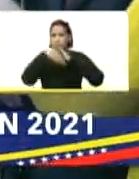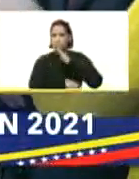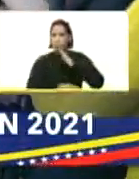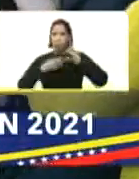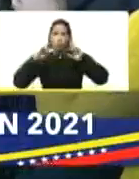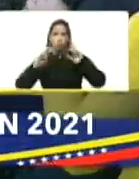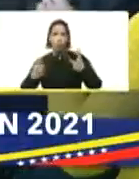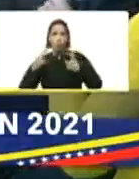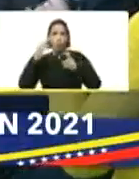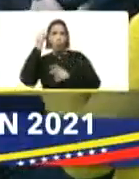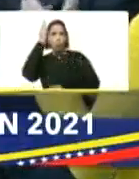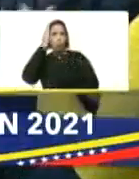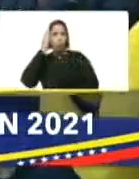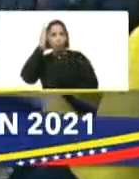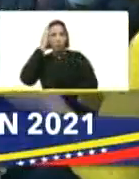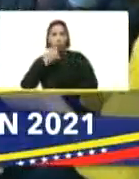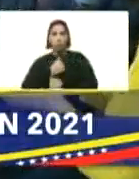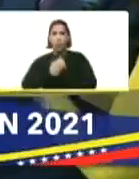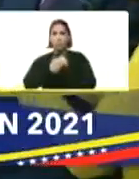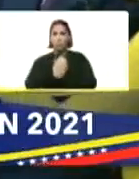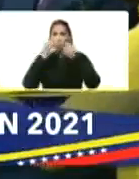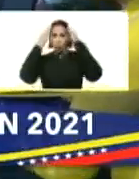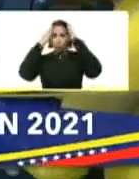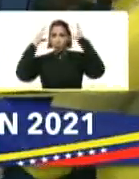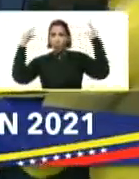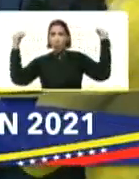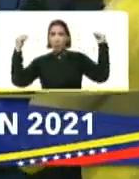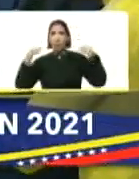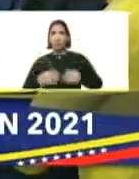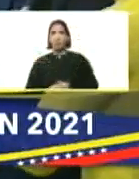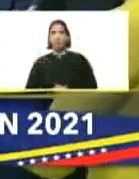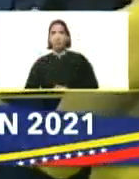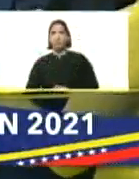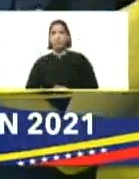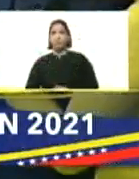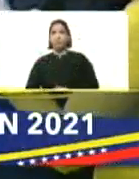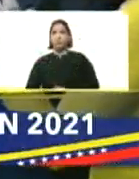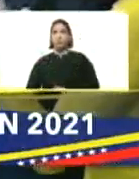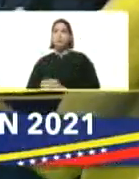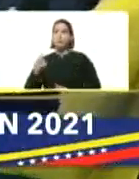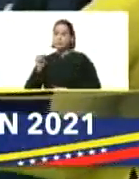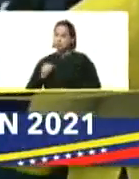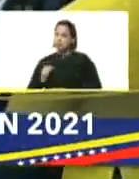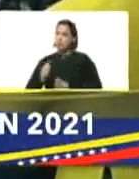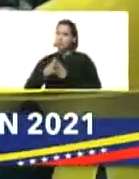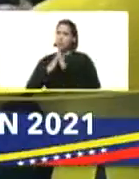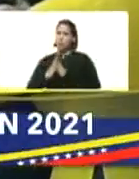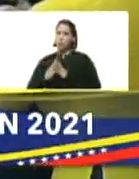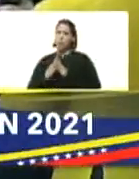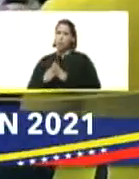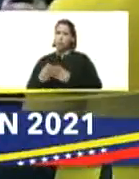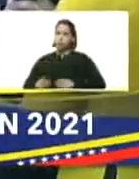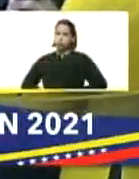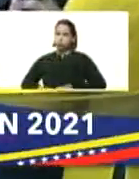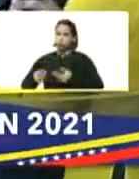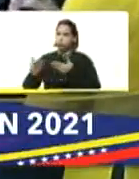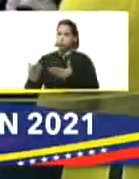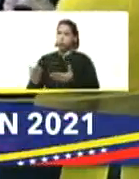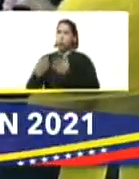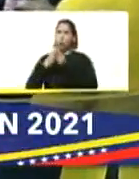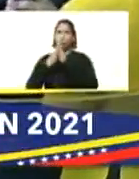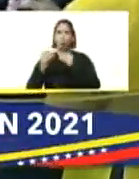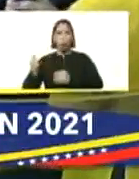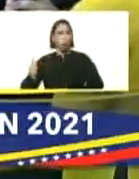el conocimiento y el amor por Vietnam. Sí, por favor, presidente, le obsequiamos todos lo